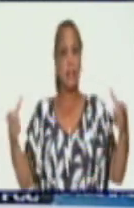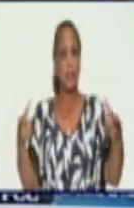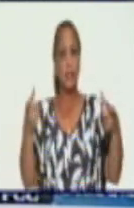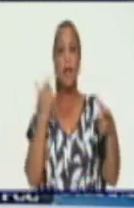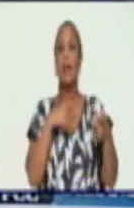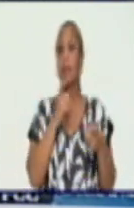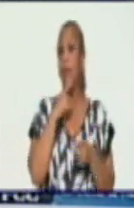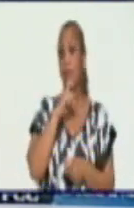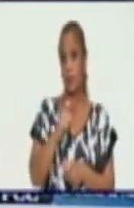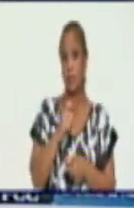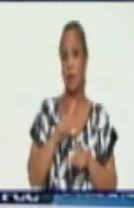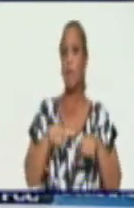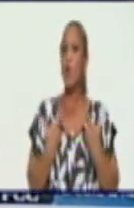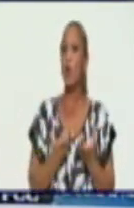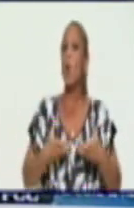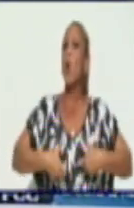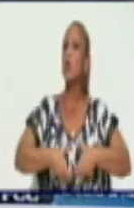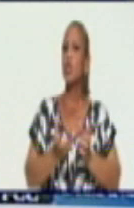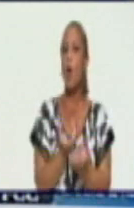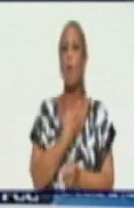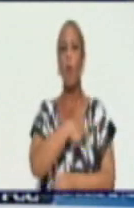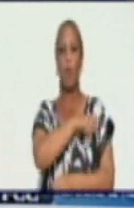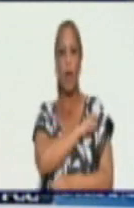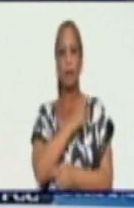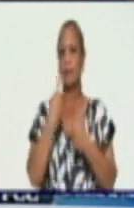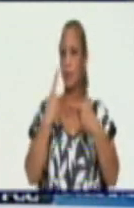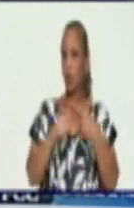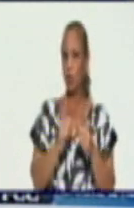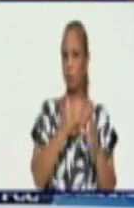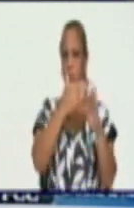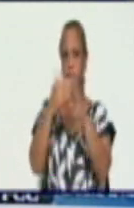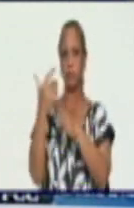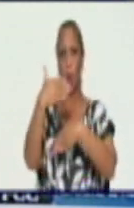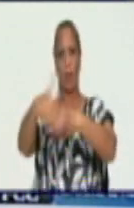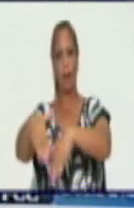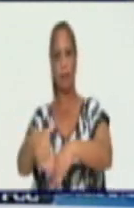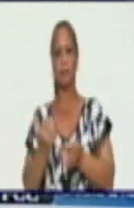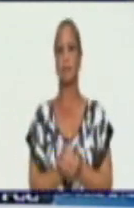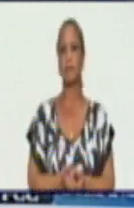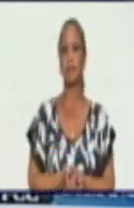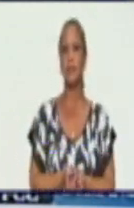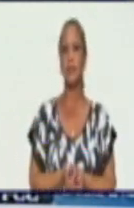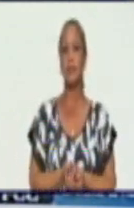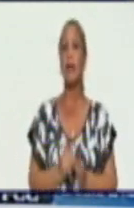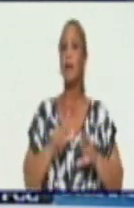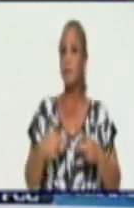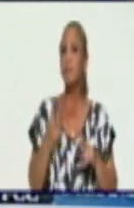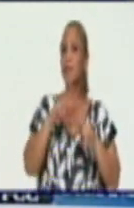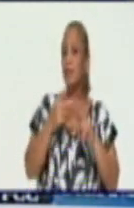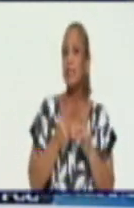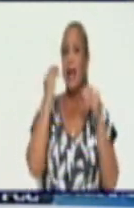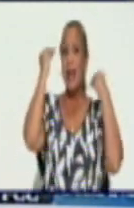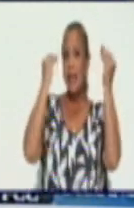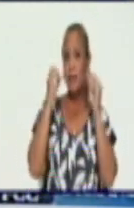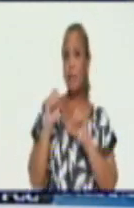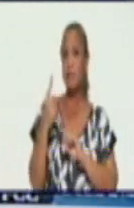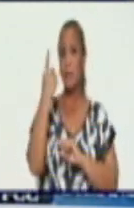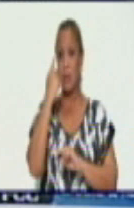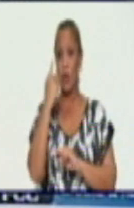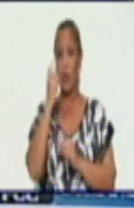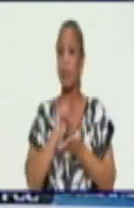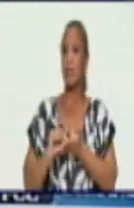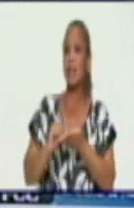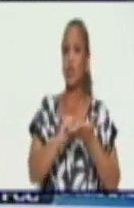porque un consejo popular de otro lo divide una calle entonces hay que ir un análisis del primero de los servicios